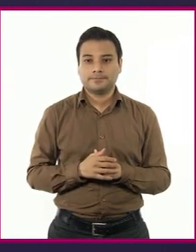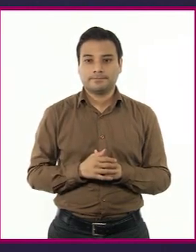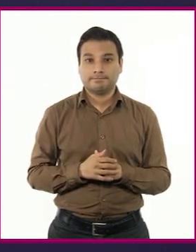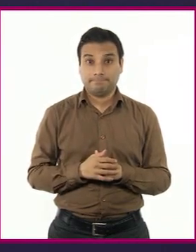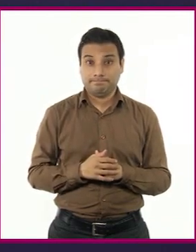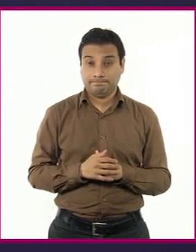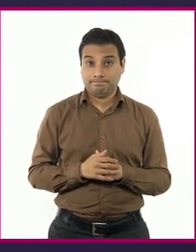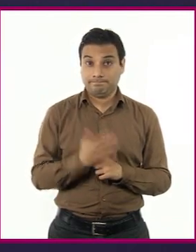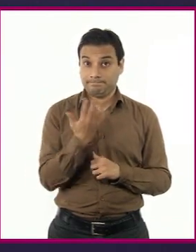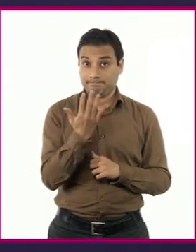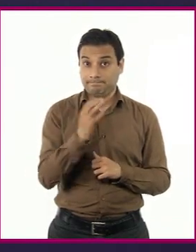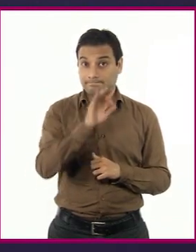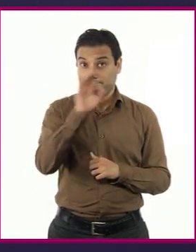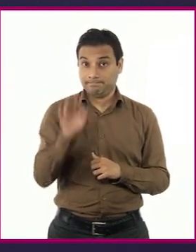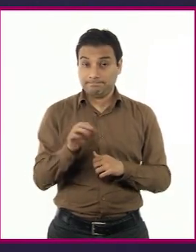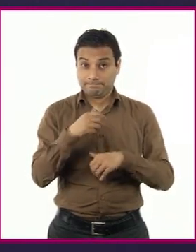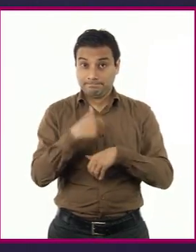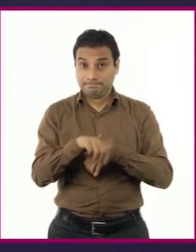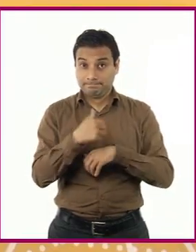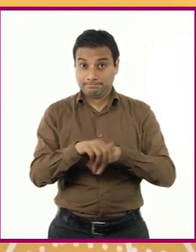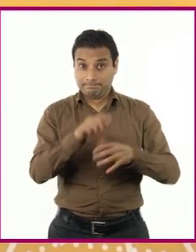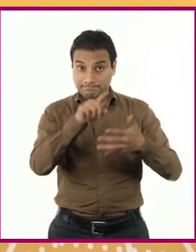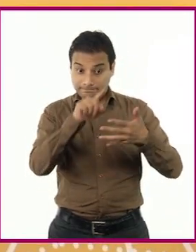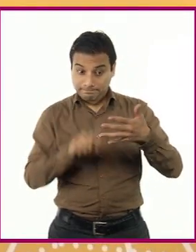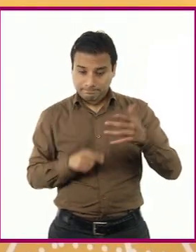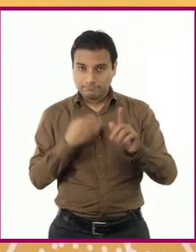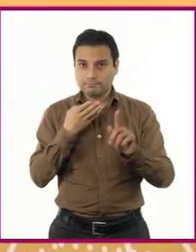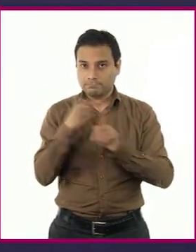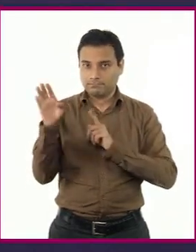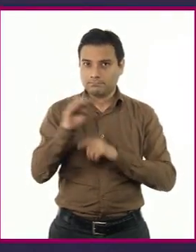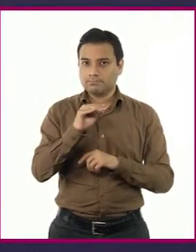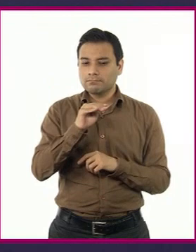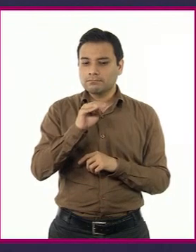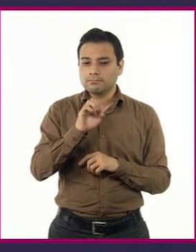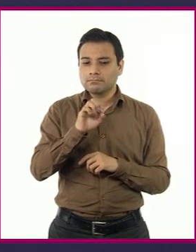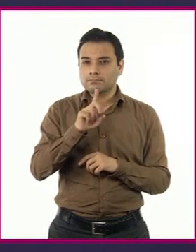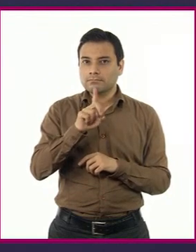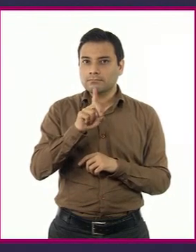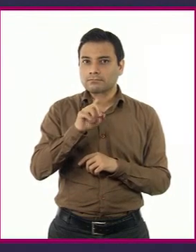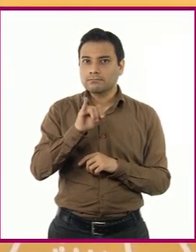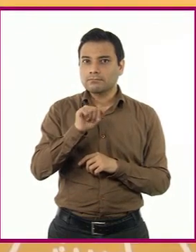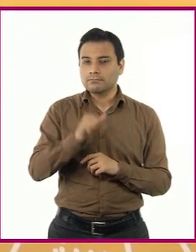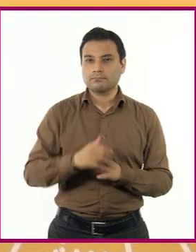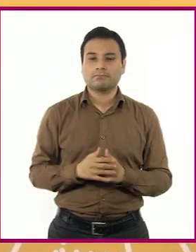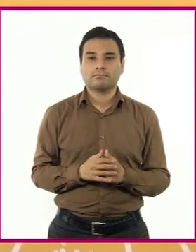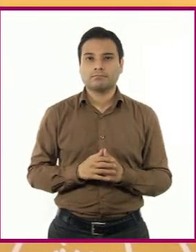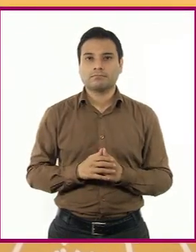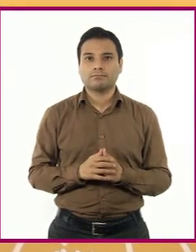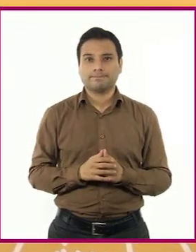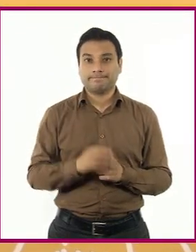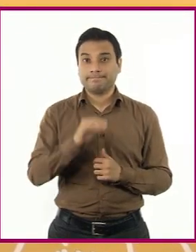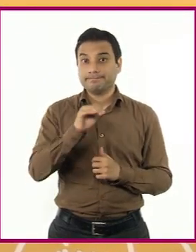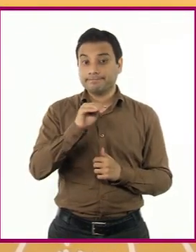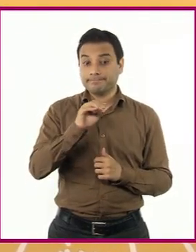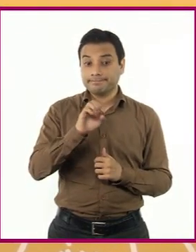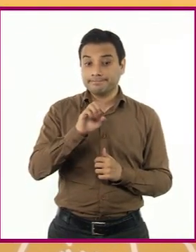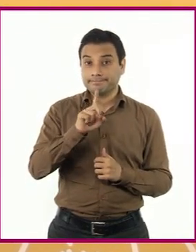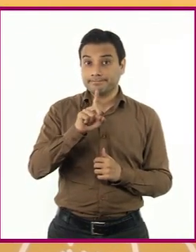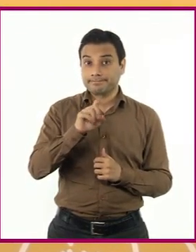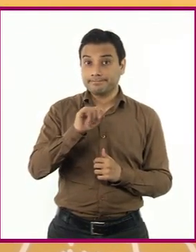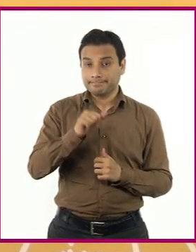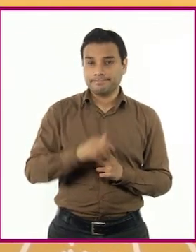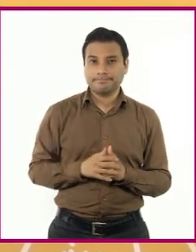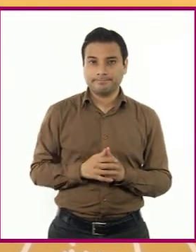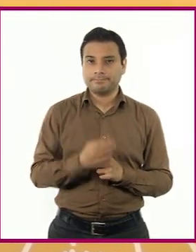encuentran dentro de la desviación media, ¿verdad, maestra? Muy bien dicho, Enrique. El promedio es de